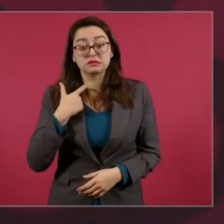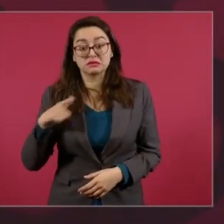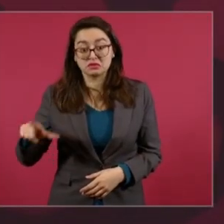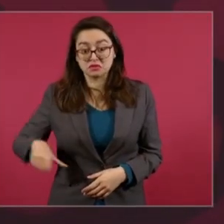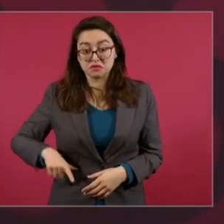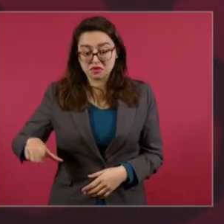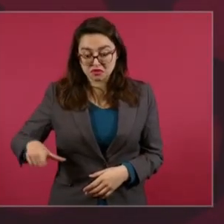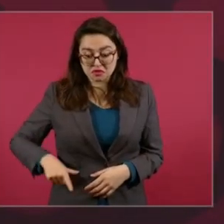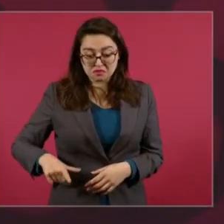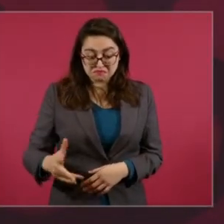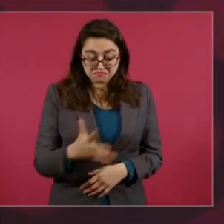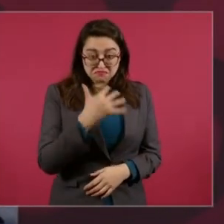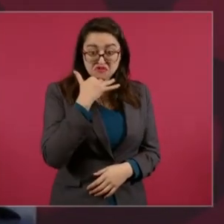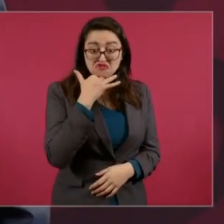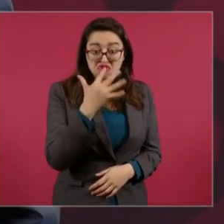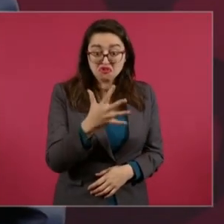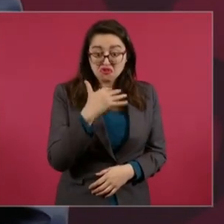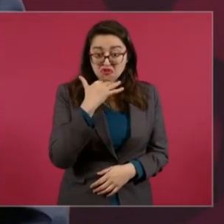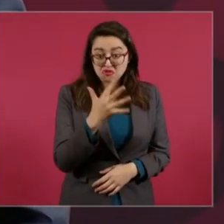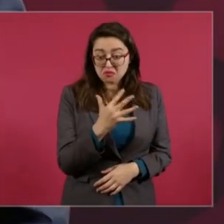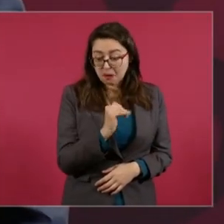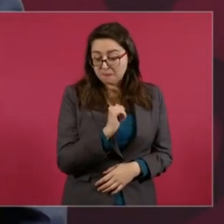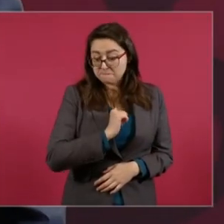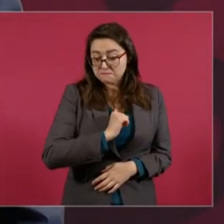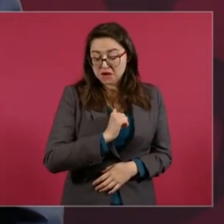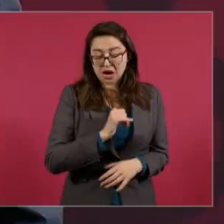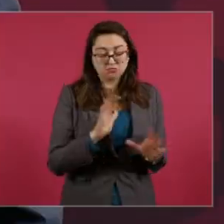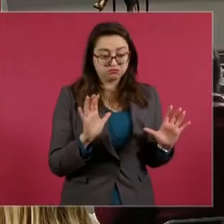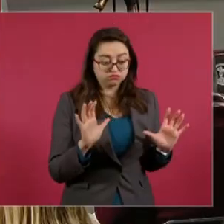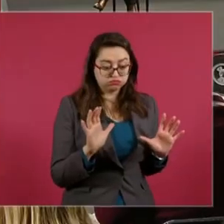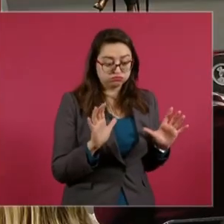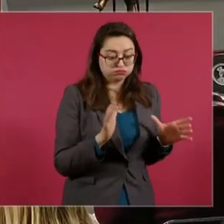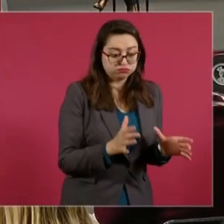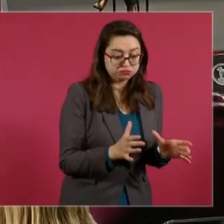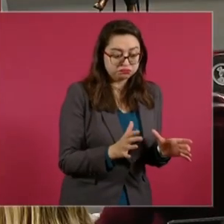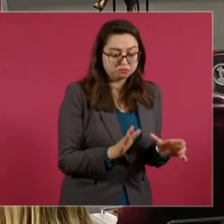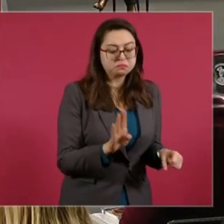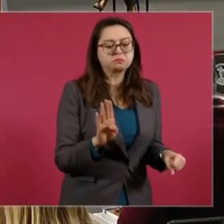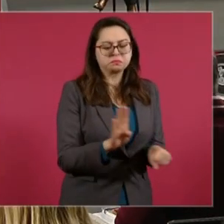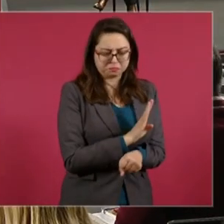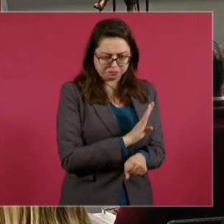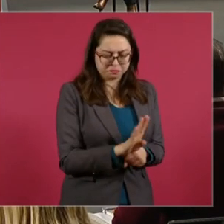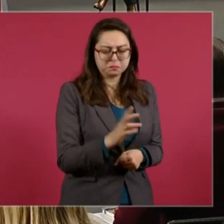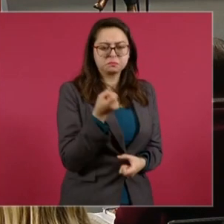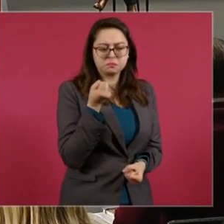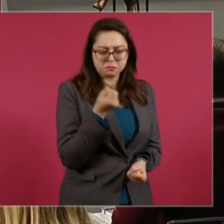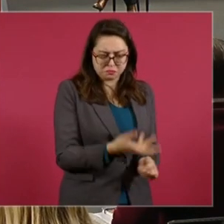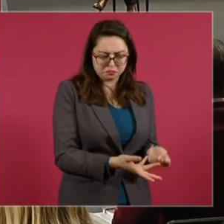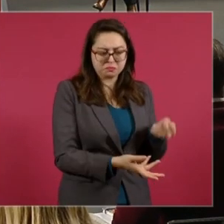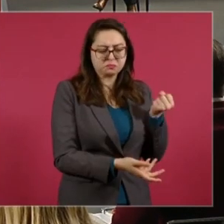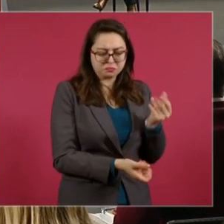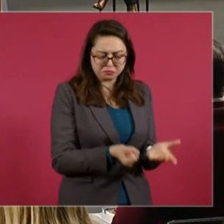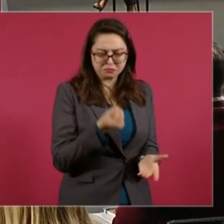puede beneficiar transitoriamente a una minoría,